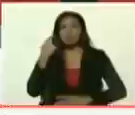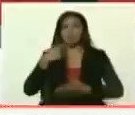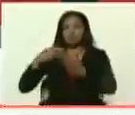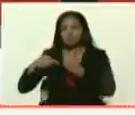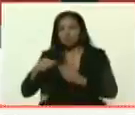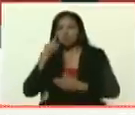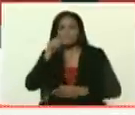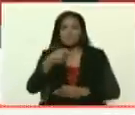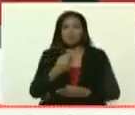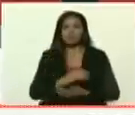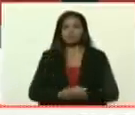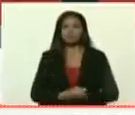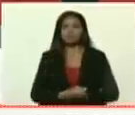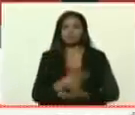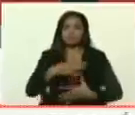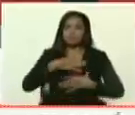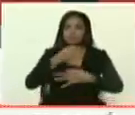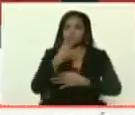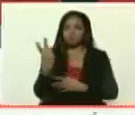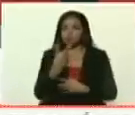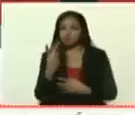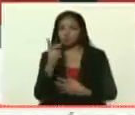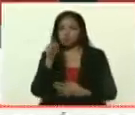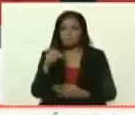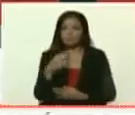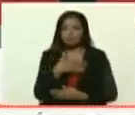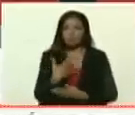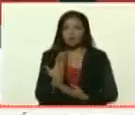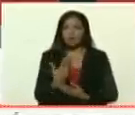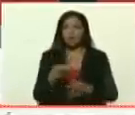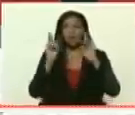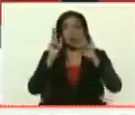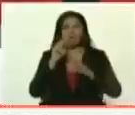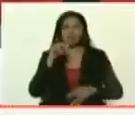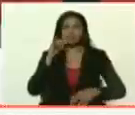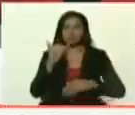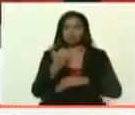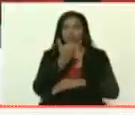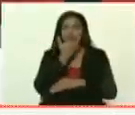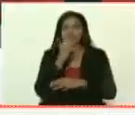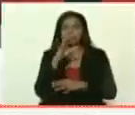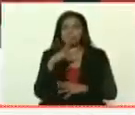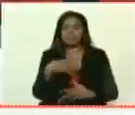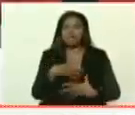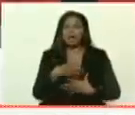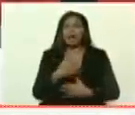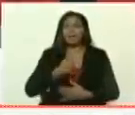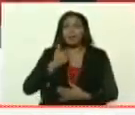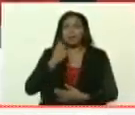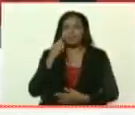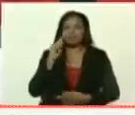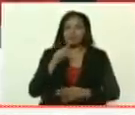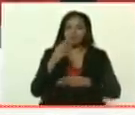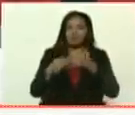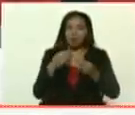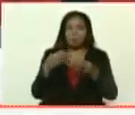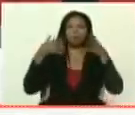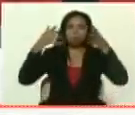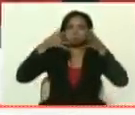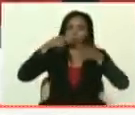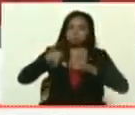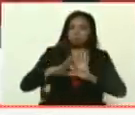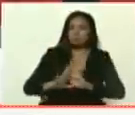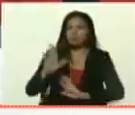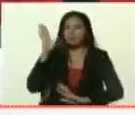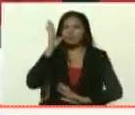cosas de interés mutuo. Ojalá este paso en falso le sirva para sacar lecciones a la señora Bachelet